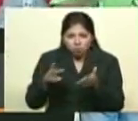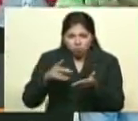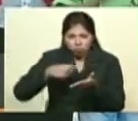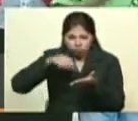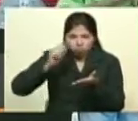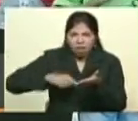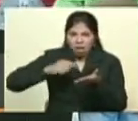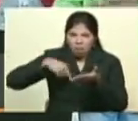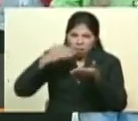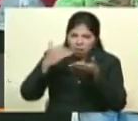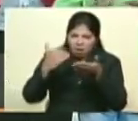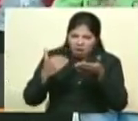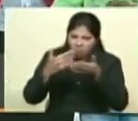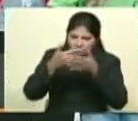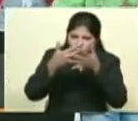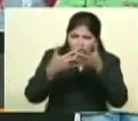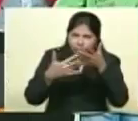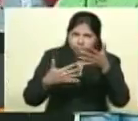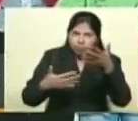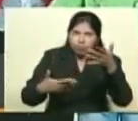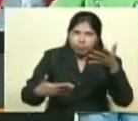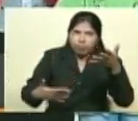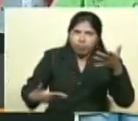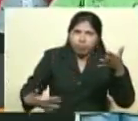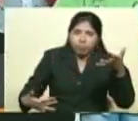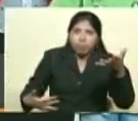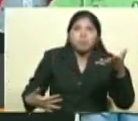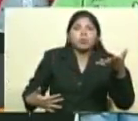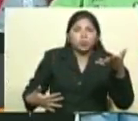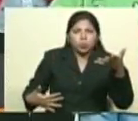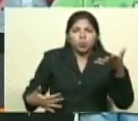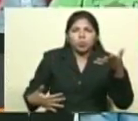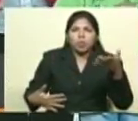y eso quedó como una marca para la historia.